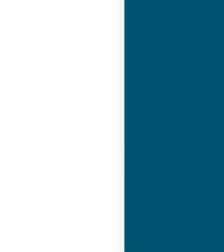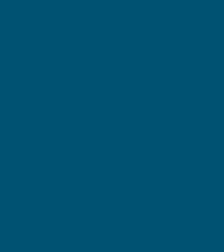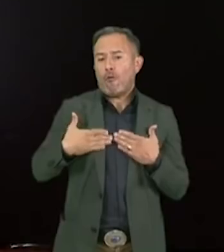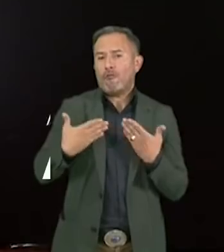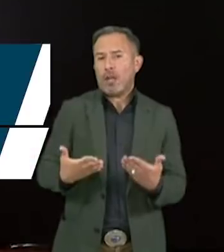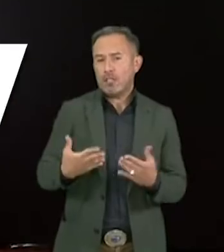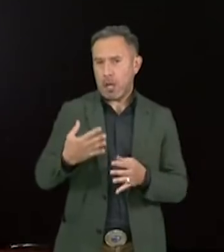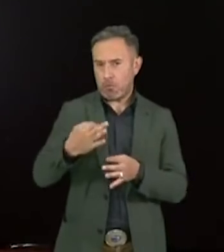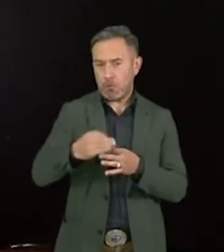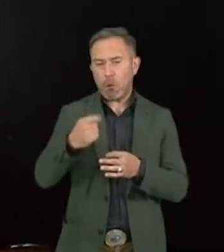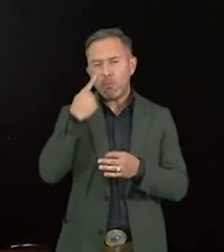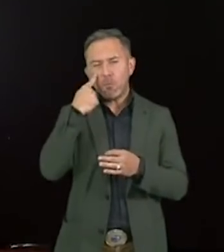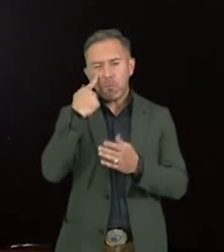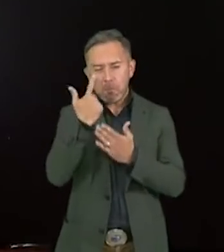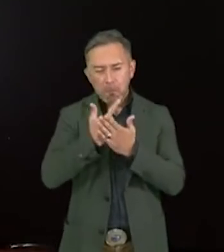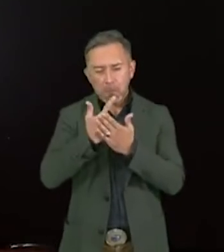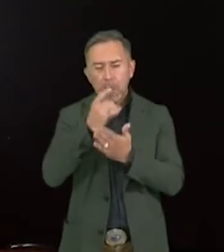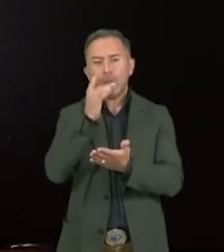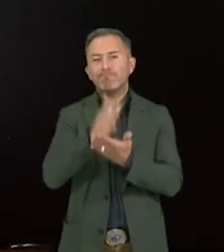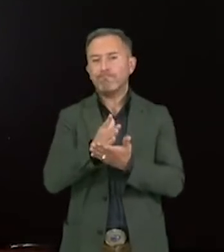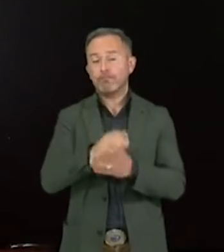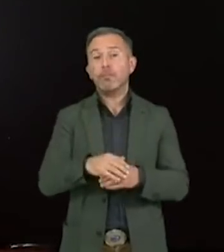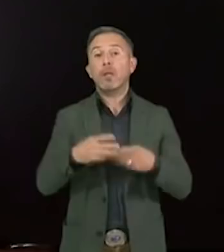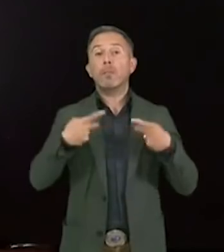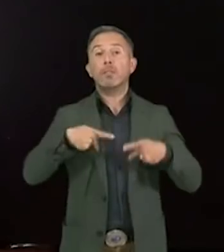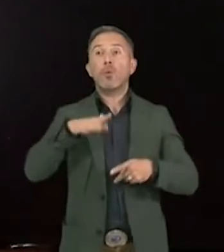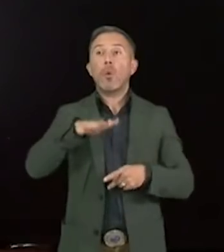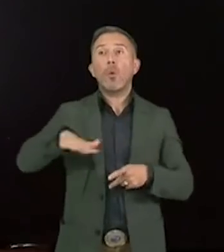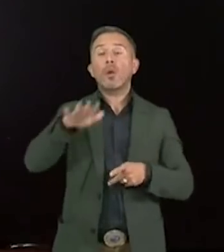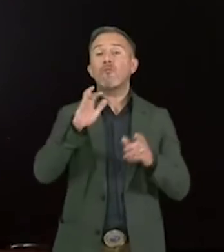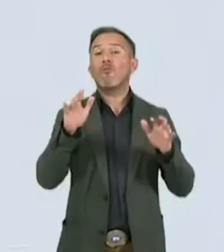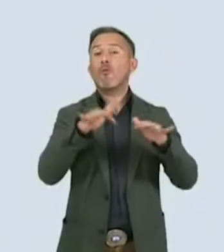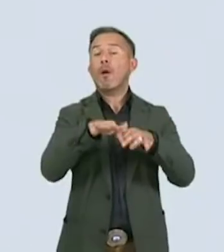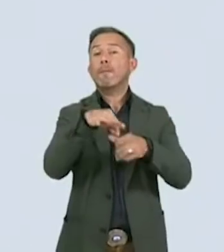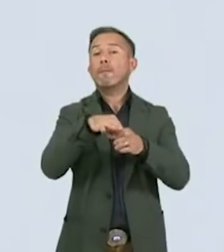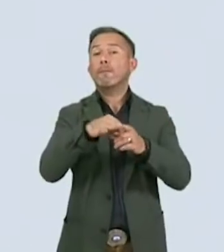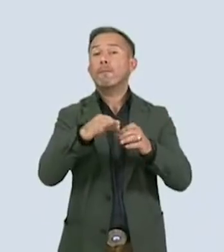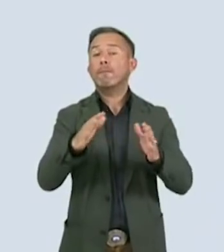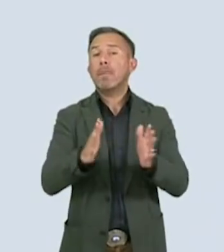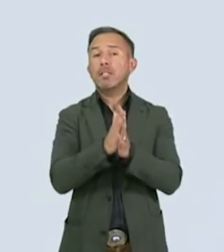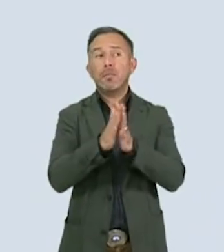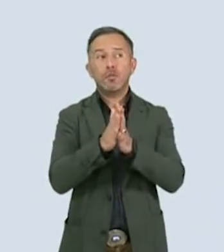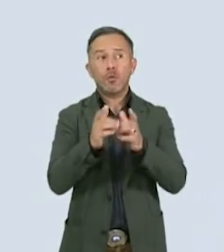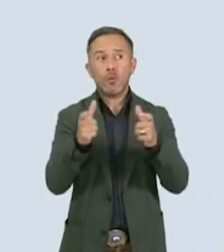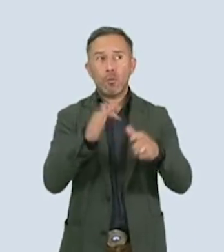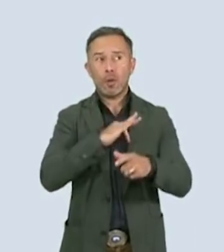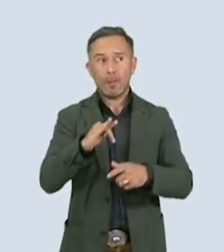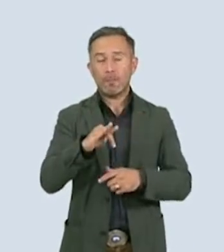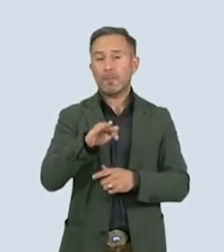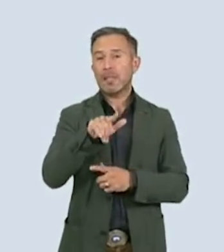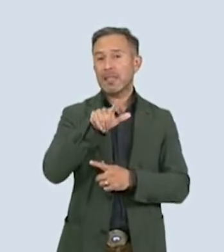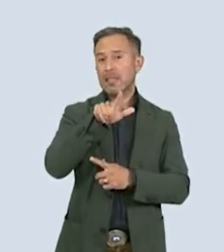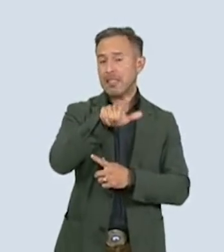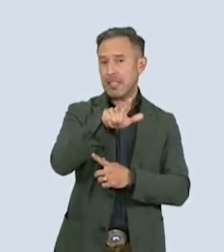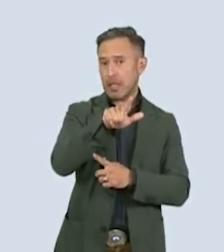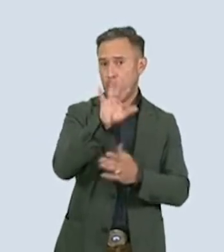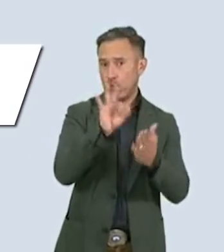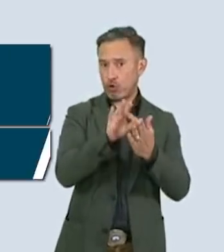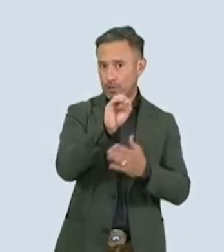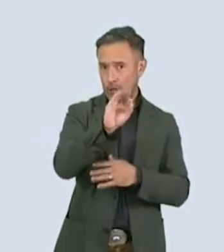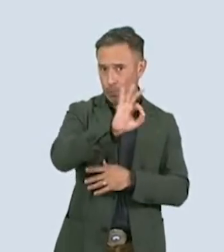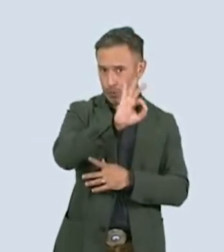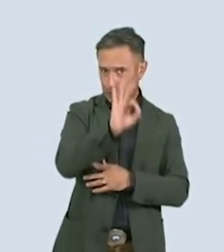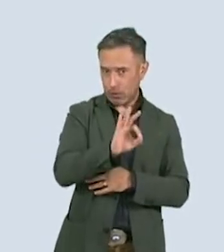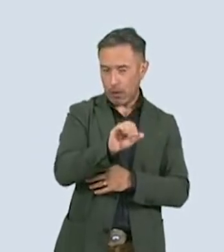y la participación ciudadana se encuentra entre el 17 punto cero por ciento